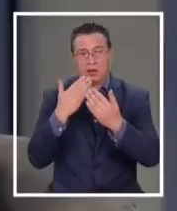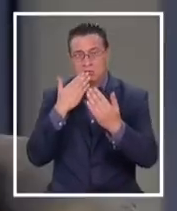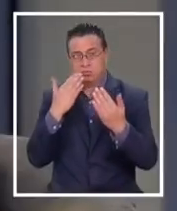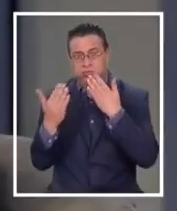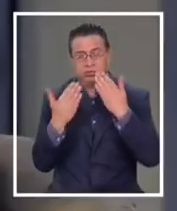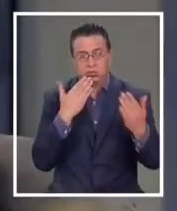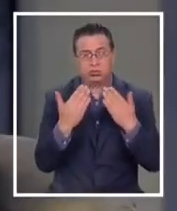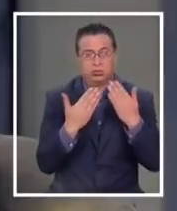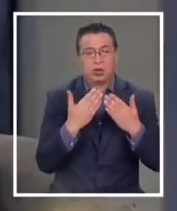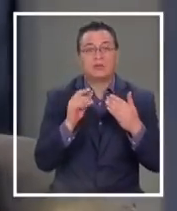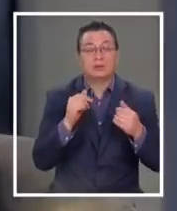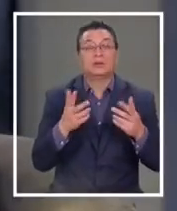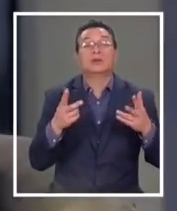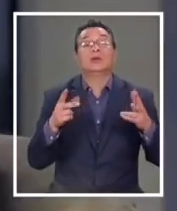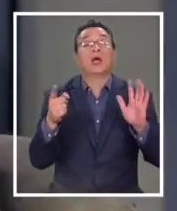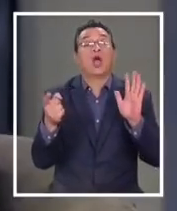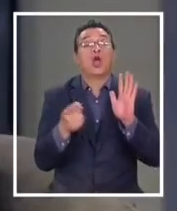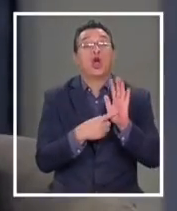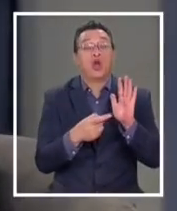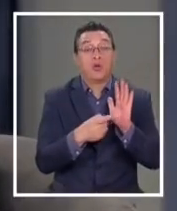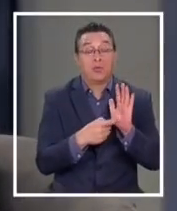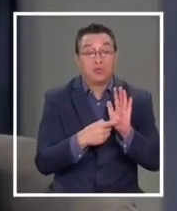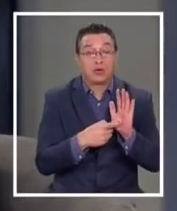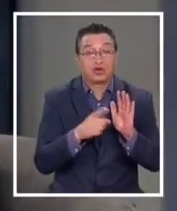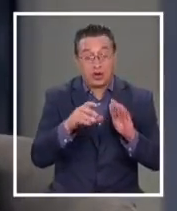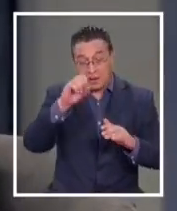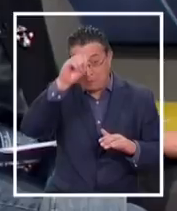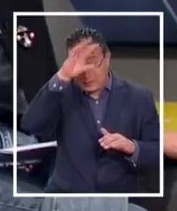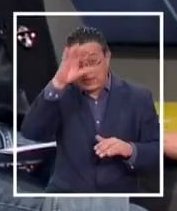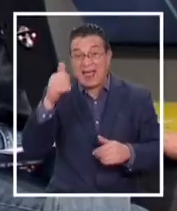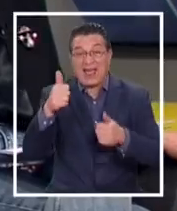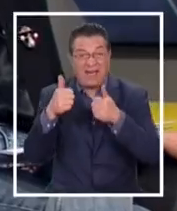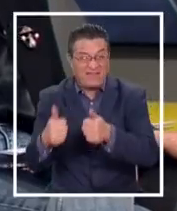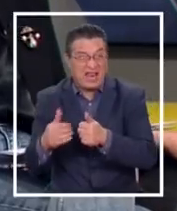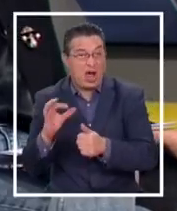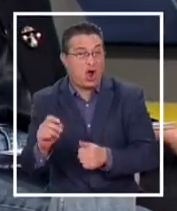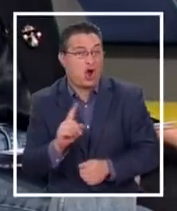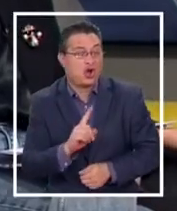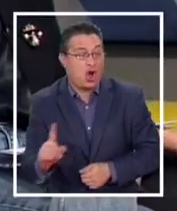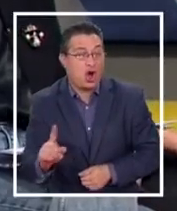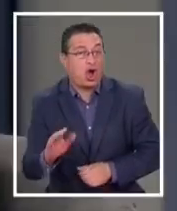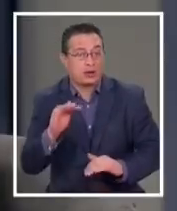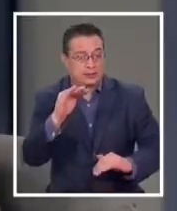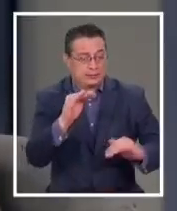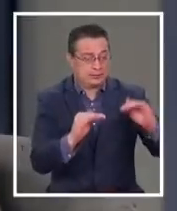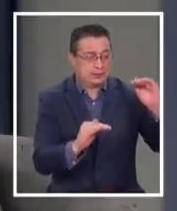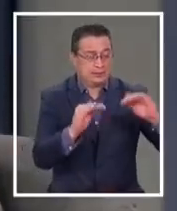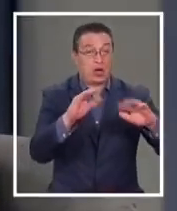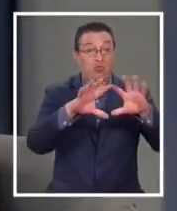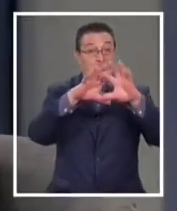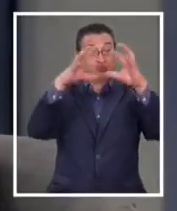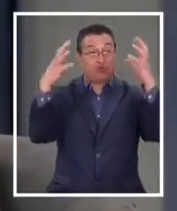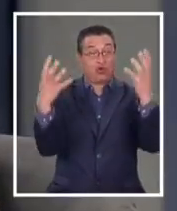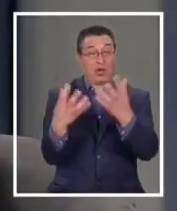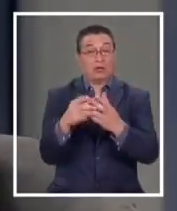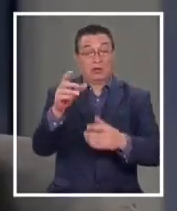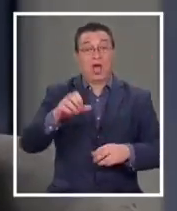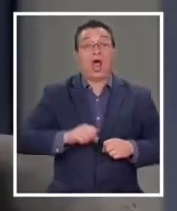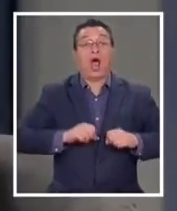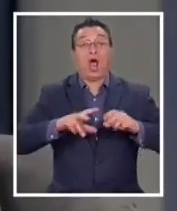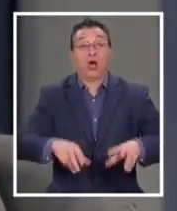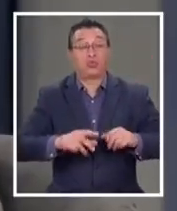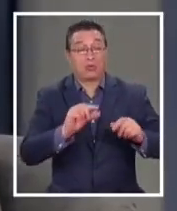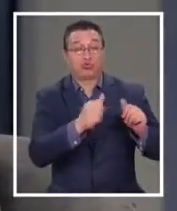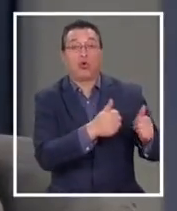si es que la carga hoy día tributaria de la minería es adecuada o no, está en los rangos mundiales. ¿Ah? O sea, Australia nos supera